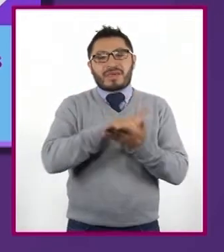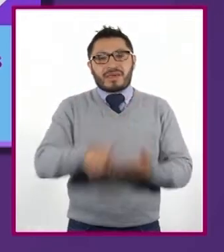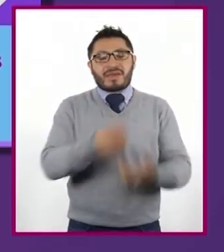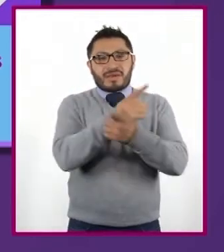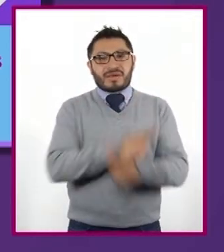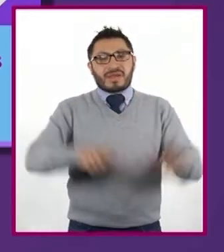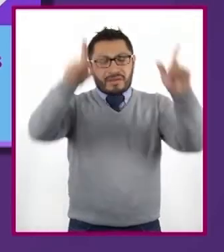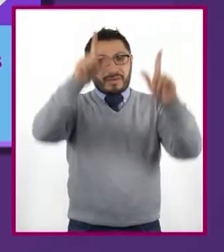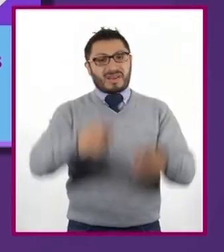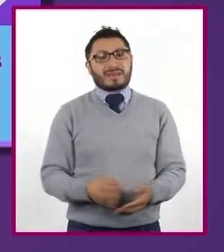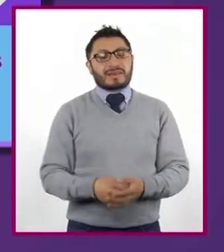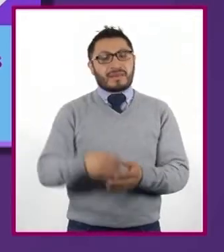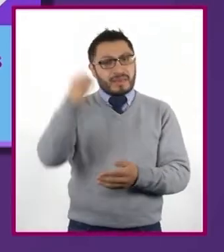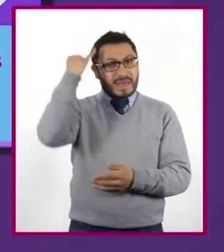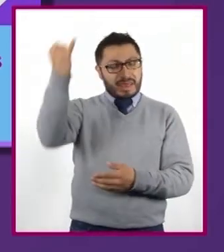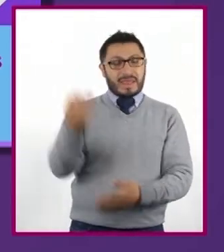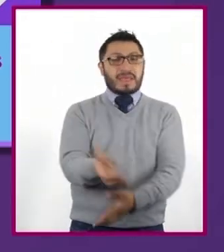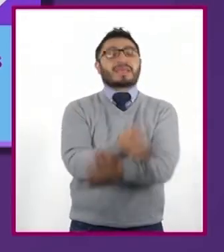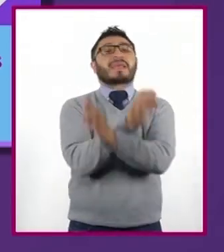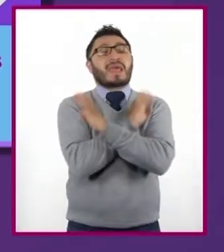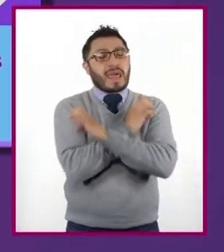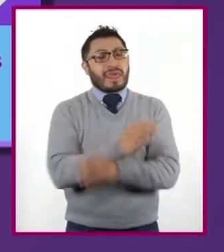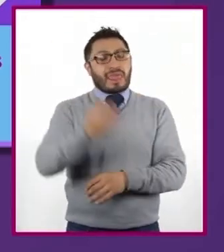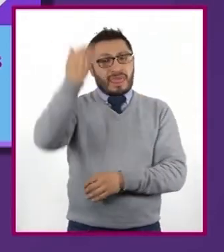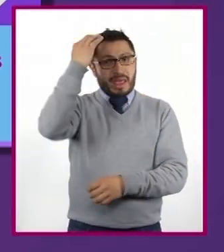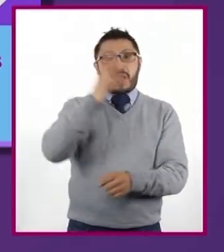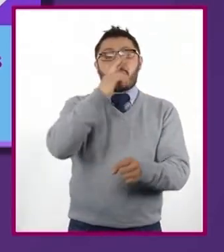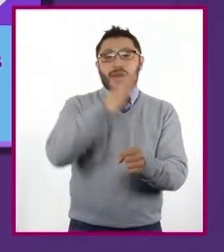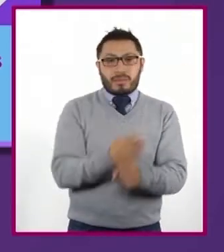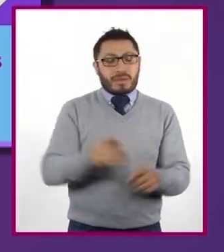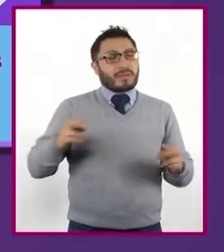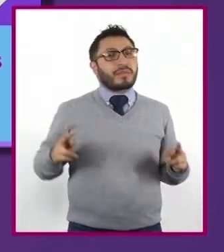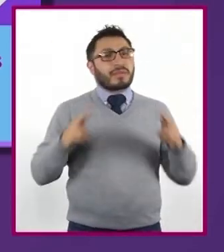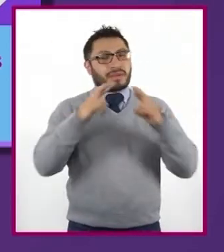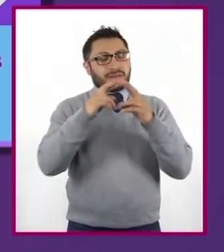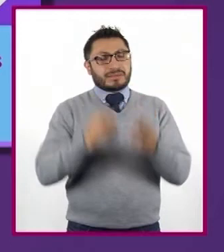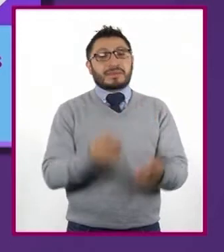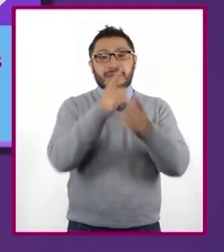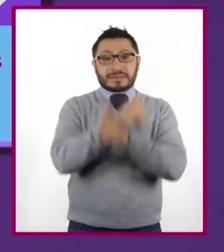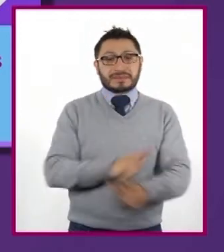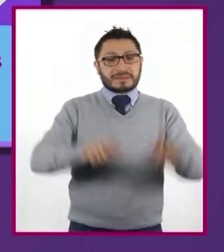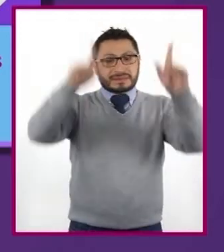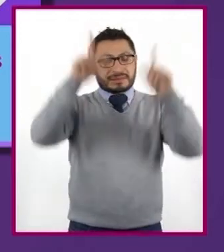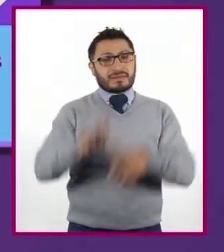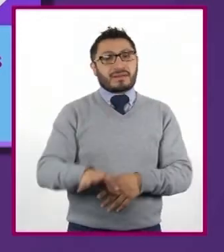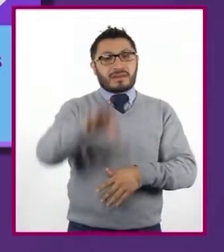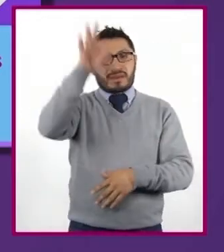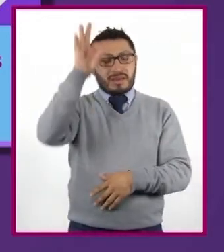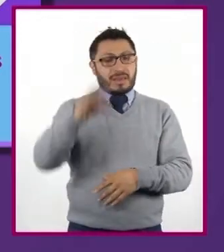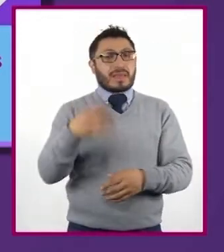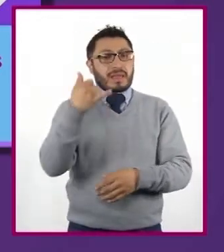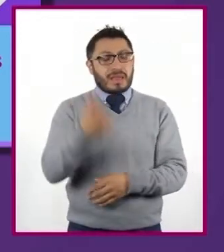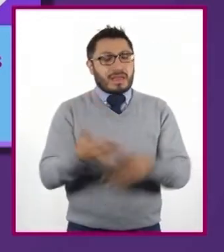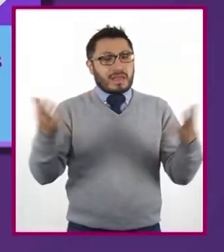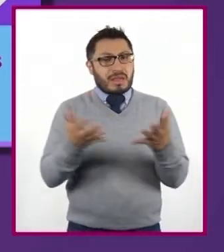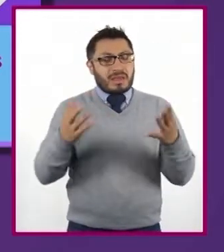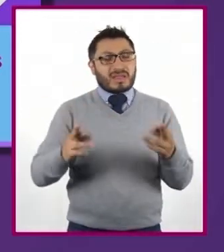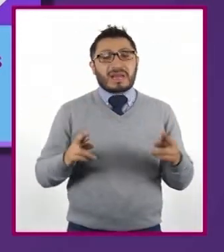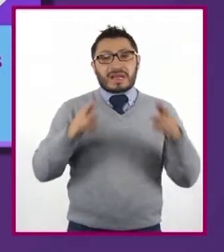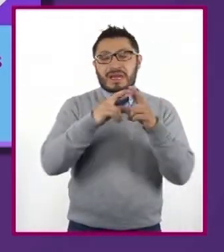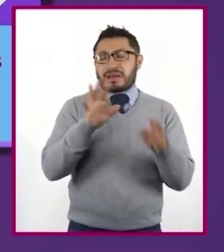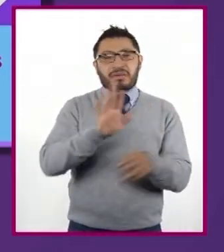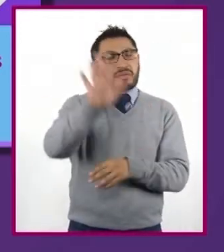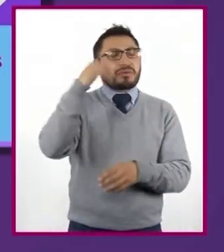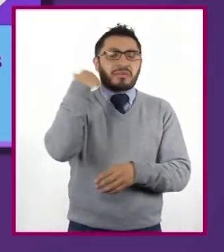de convicciones éticas, de conciencia y de religión, libertad de elegir y profesar la religión